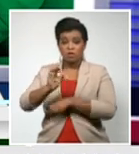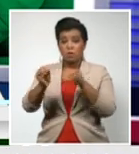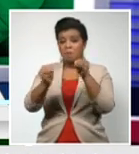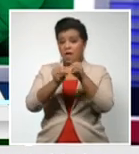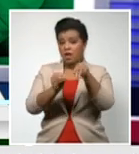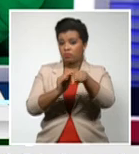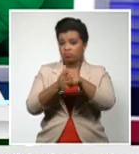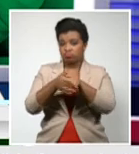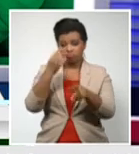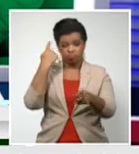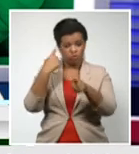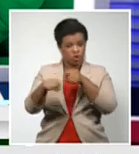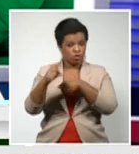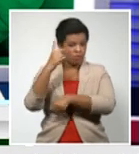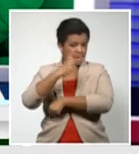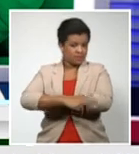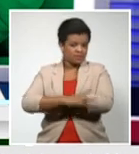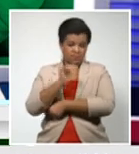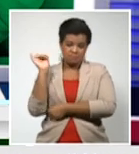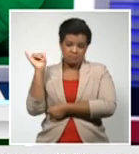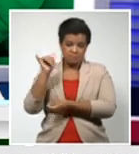extranjero, y se acumulan